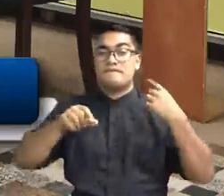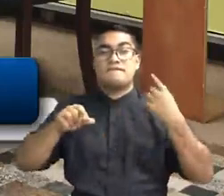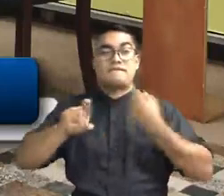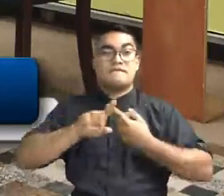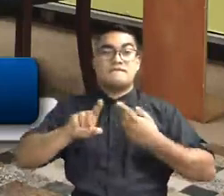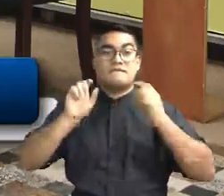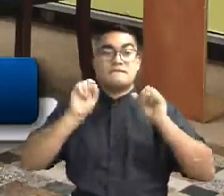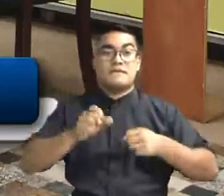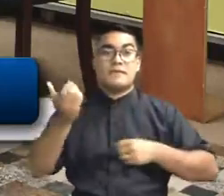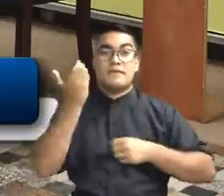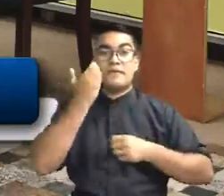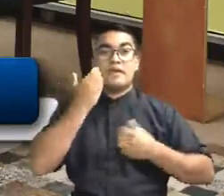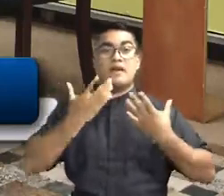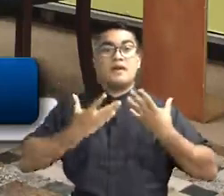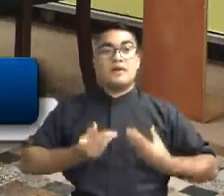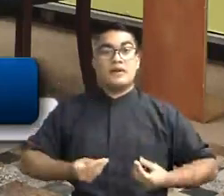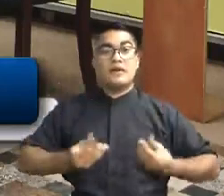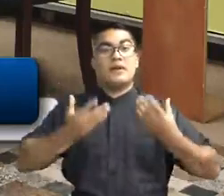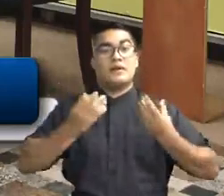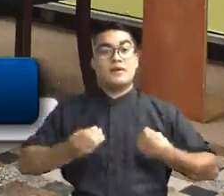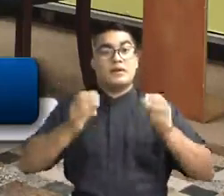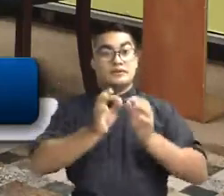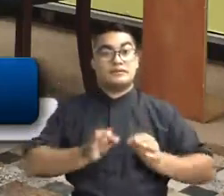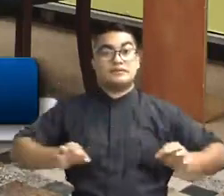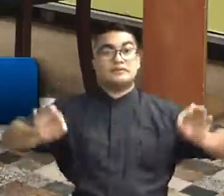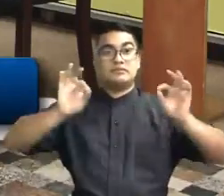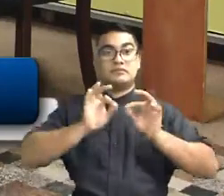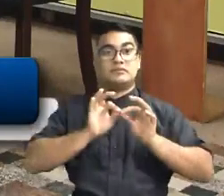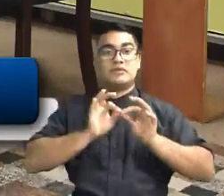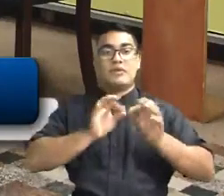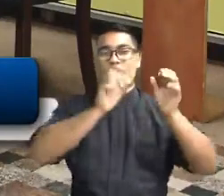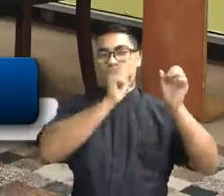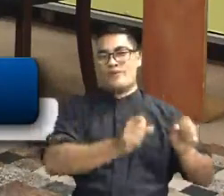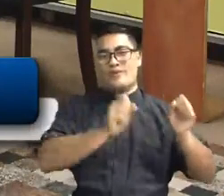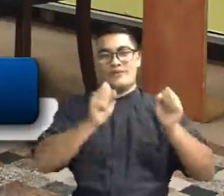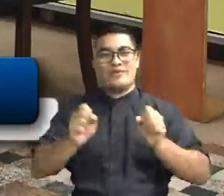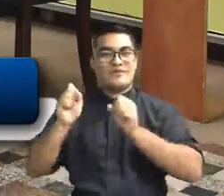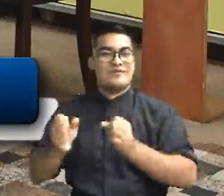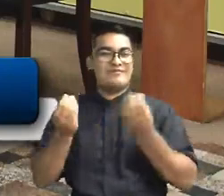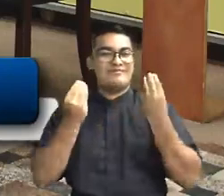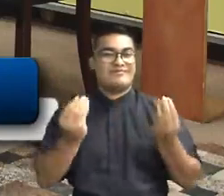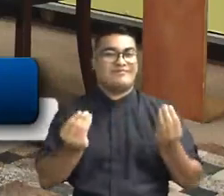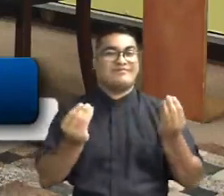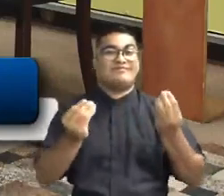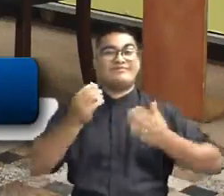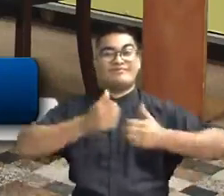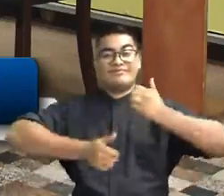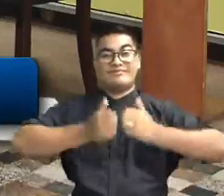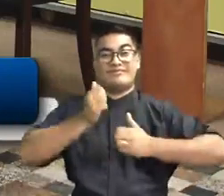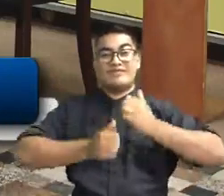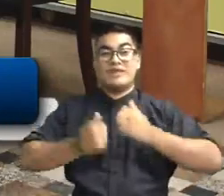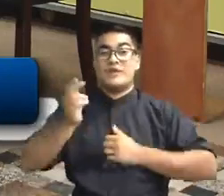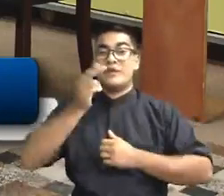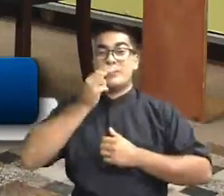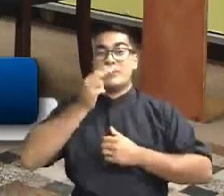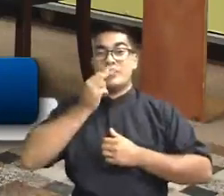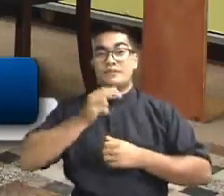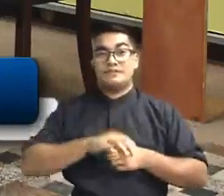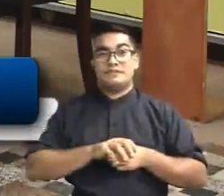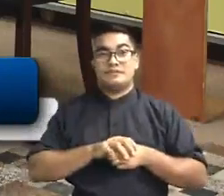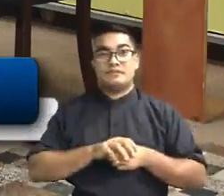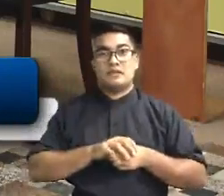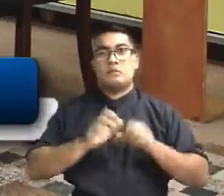desarrollar la enfermedad. Por ende, es más frecuente en el sexo masculino, porque son los que fuman más. No significa que